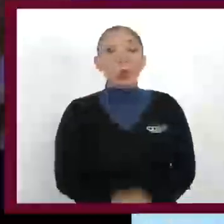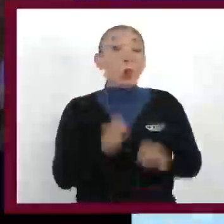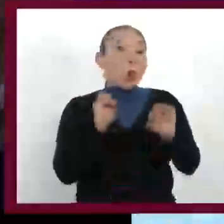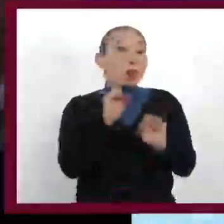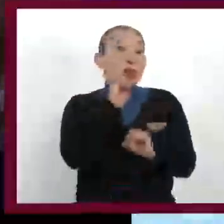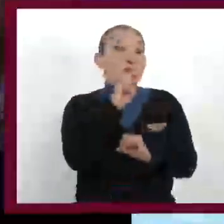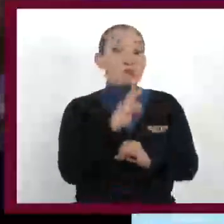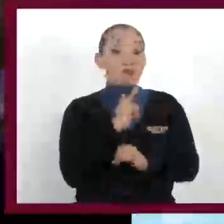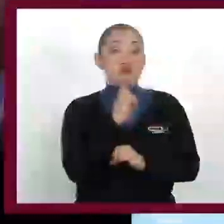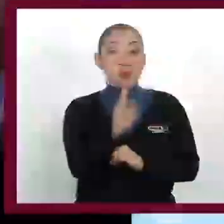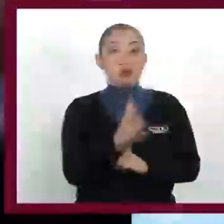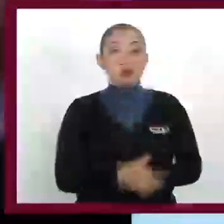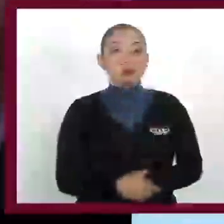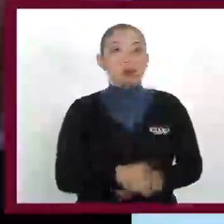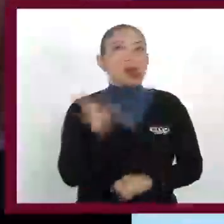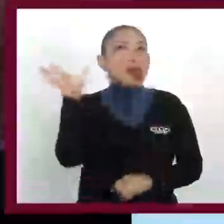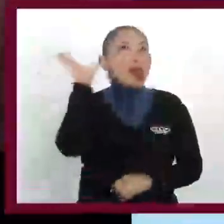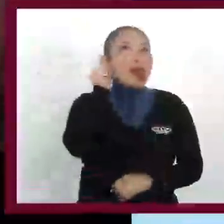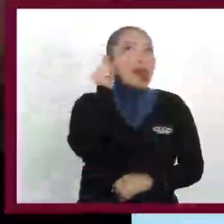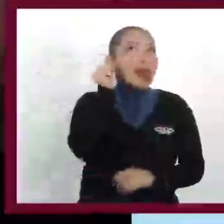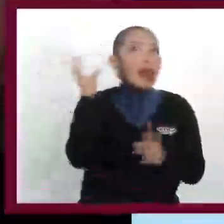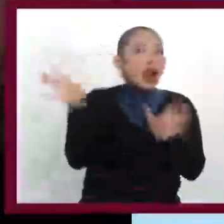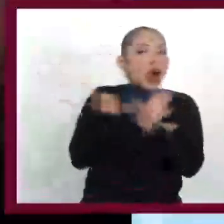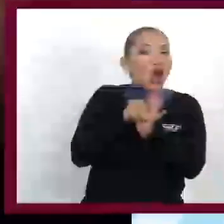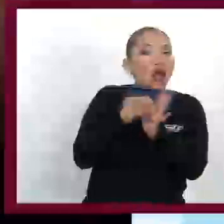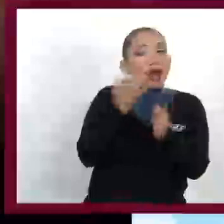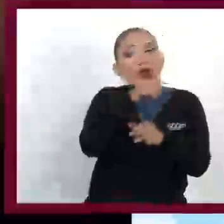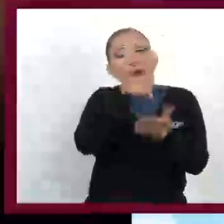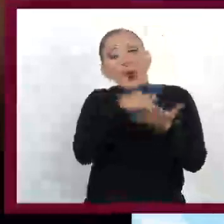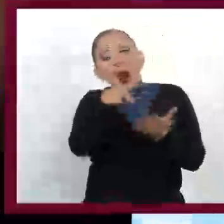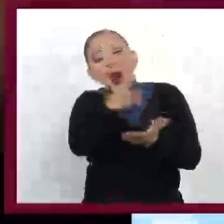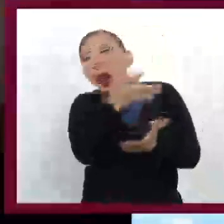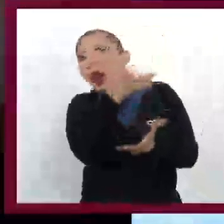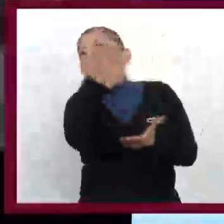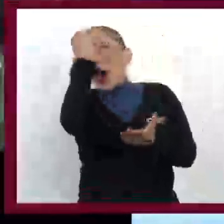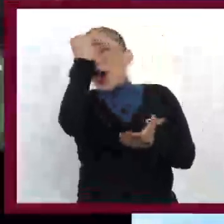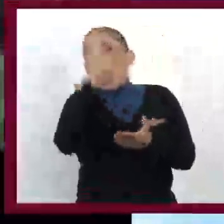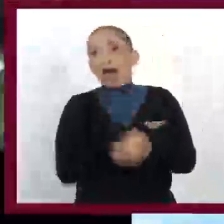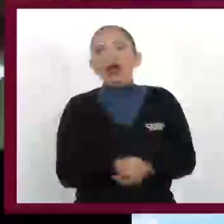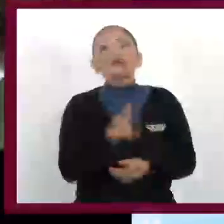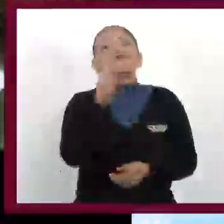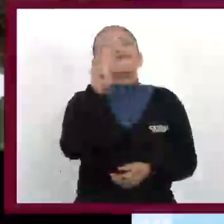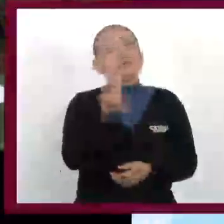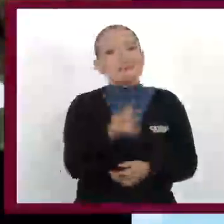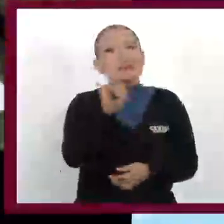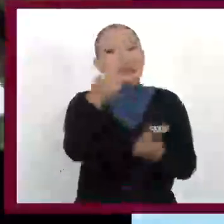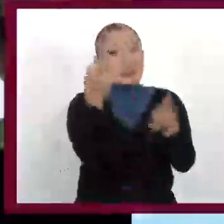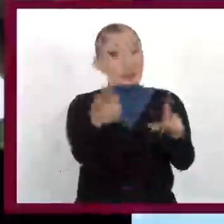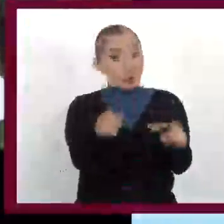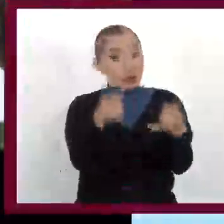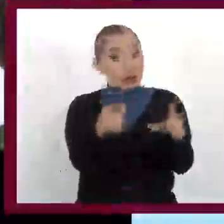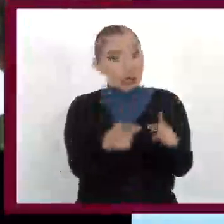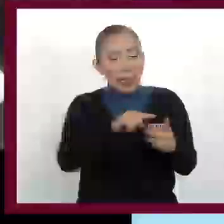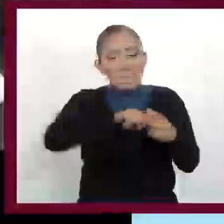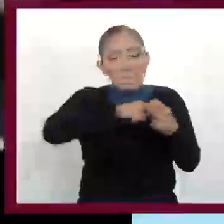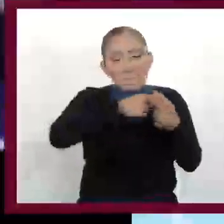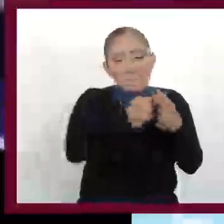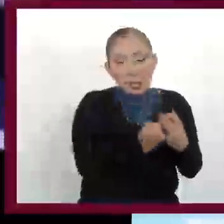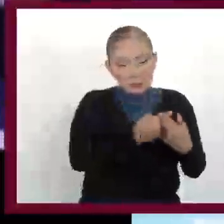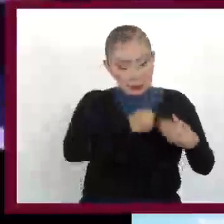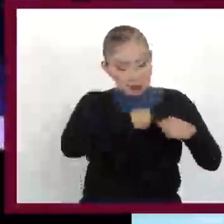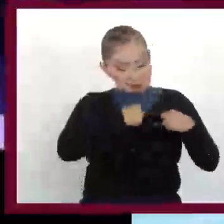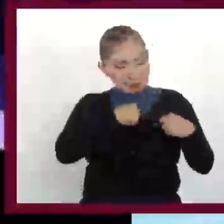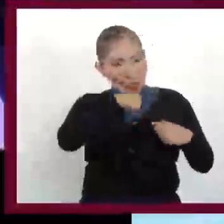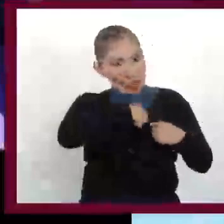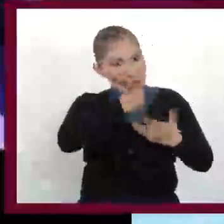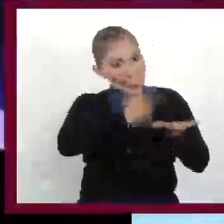O incluso con la voz, imitando sonidos de nuestro entorno. Lo cierto es que la música se crea en el